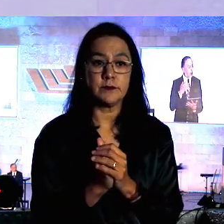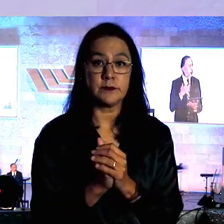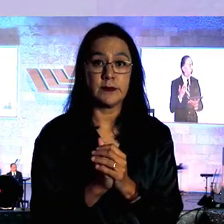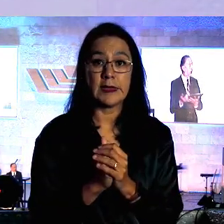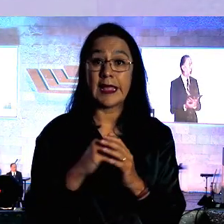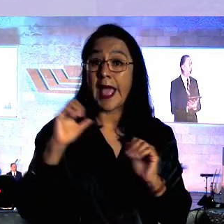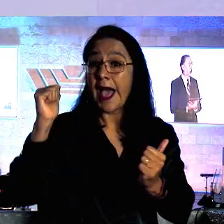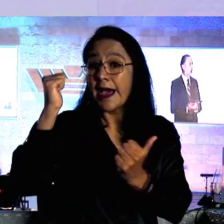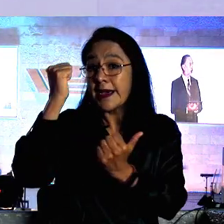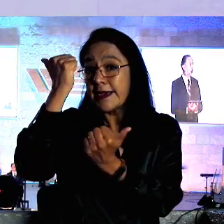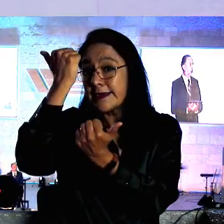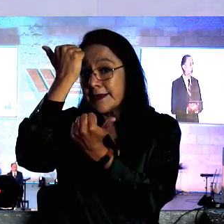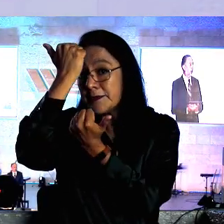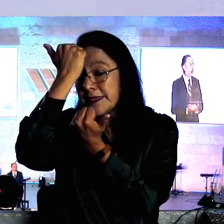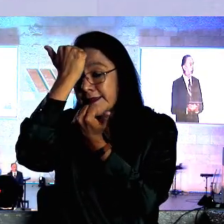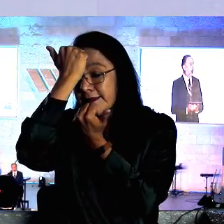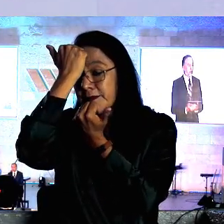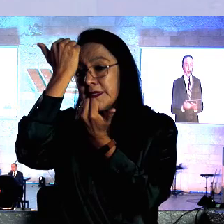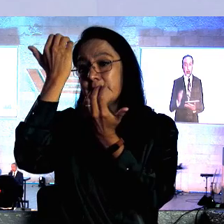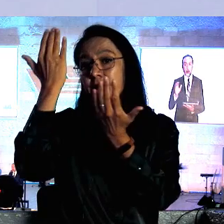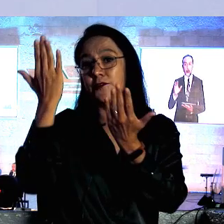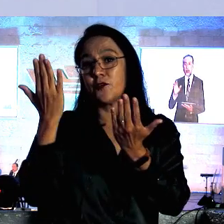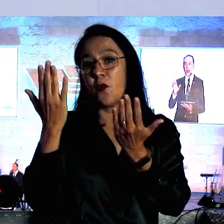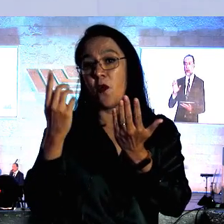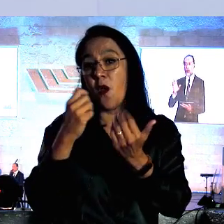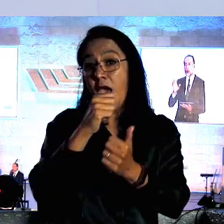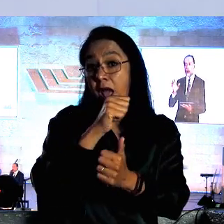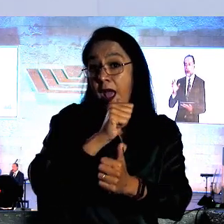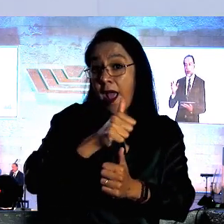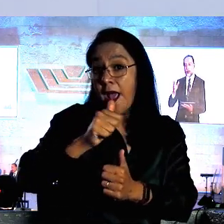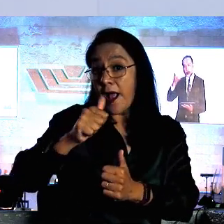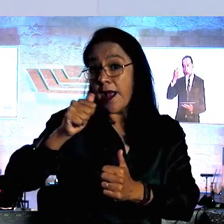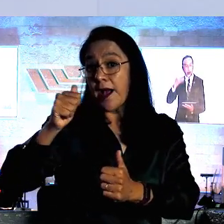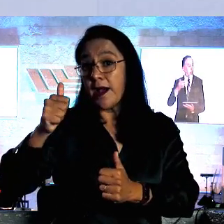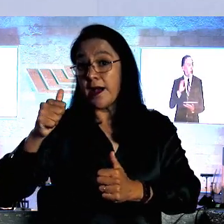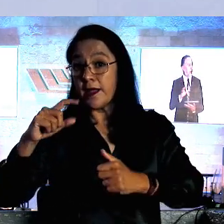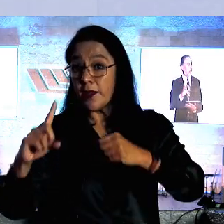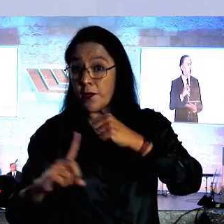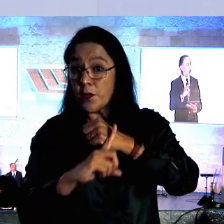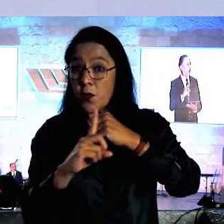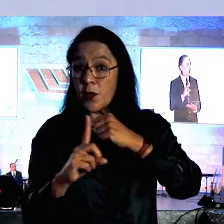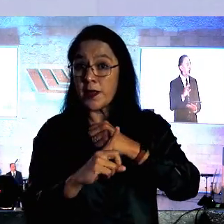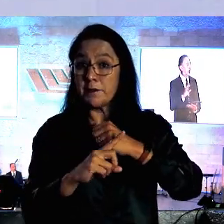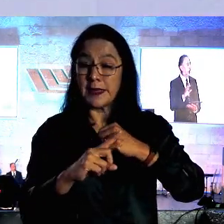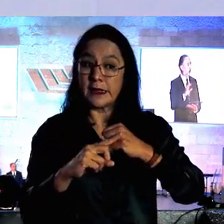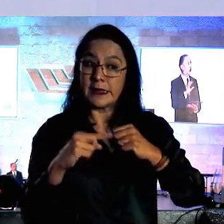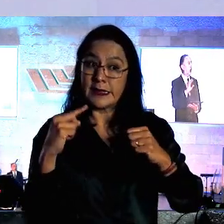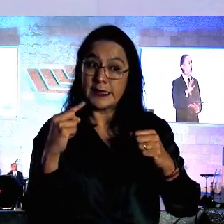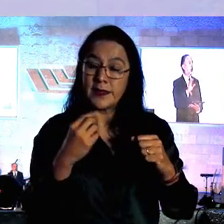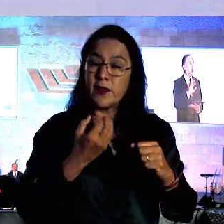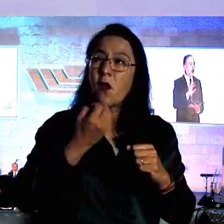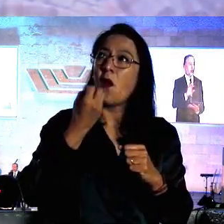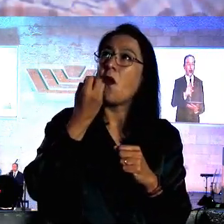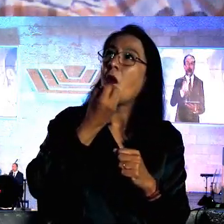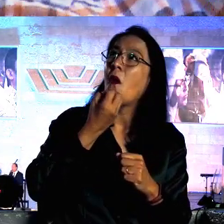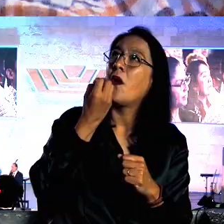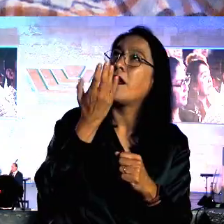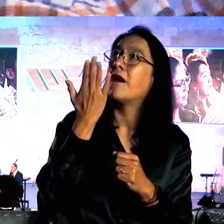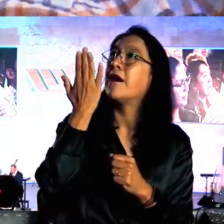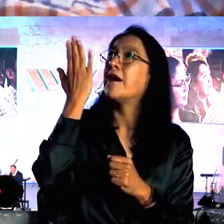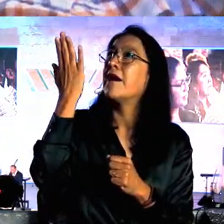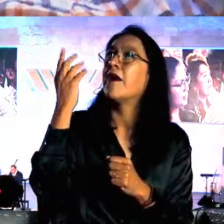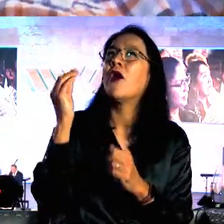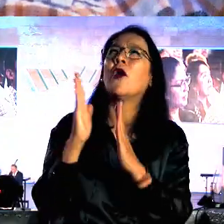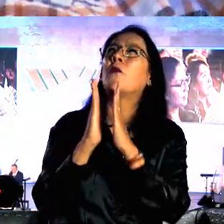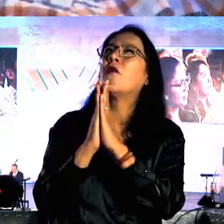el arrepentimiento es decir no se trata solo de orar Señor manda lluvia esa sería la oración más simple